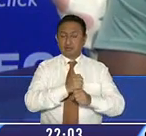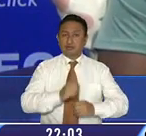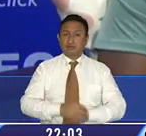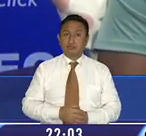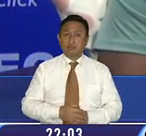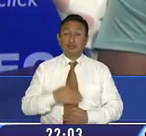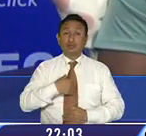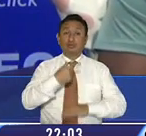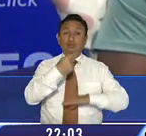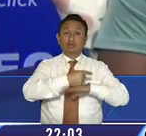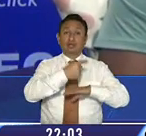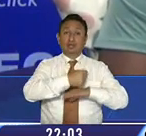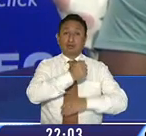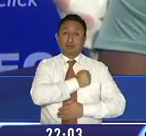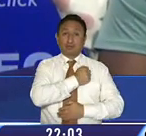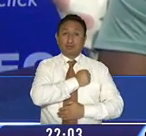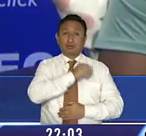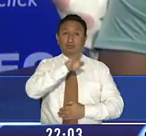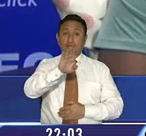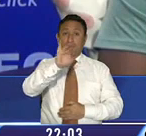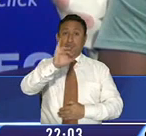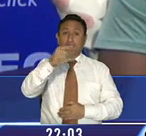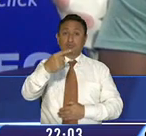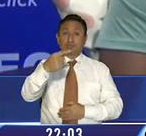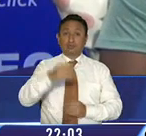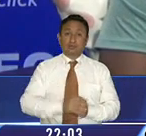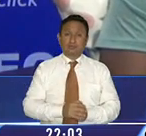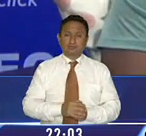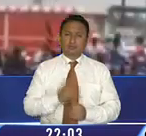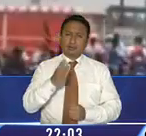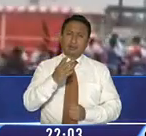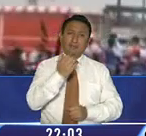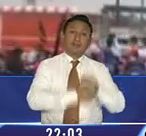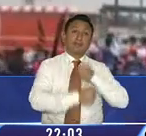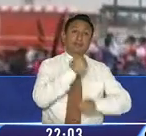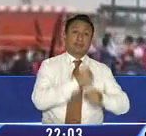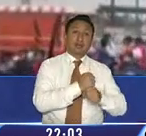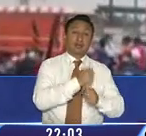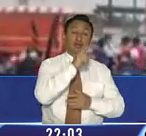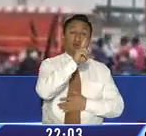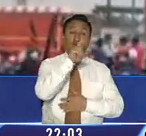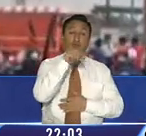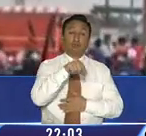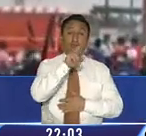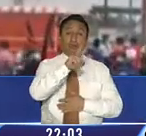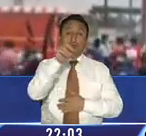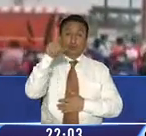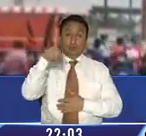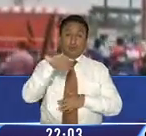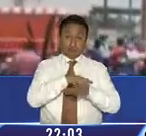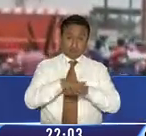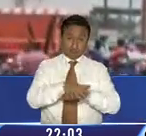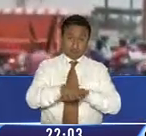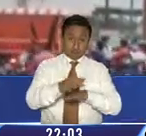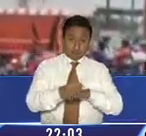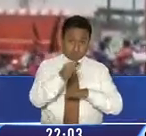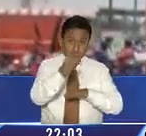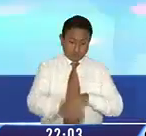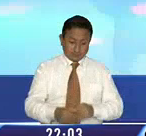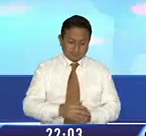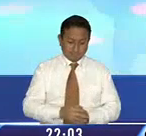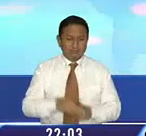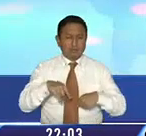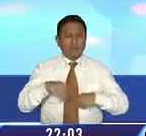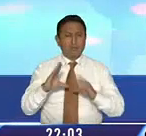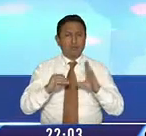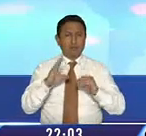Soy gerente propietario de Big Money. A mediados del 2021 en la provincia de Los Ríos circulaban rumores acerca